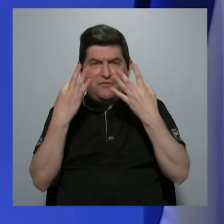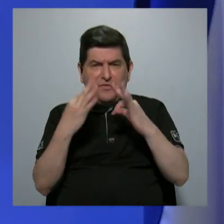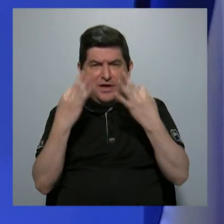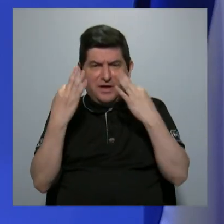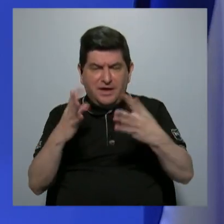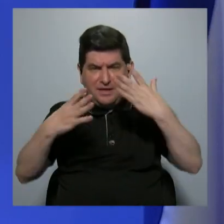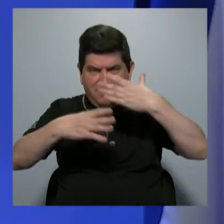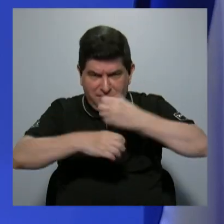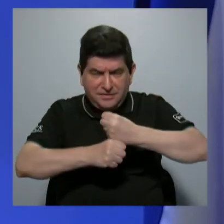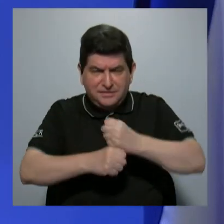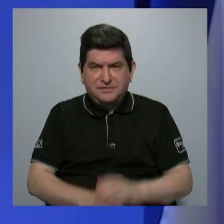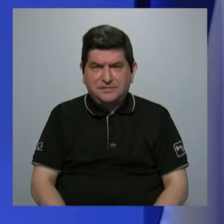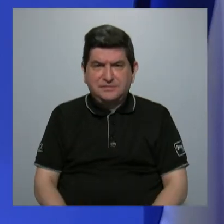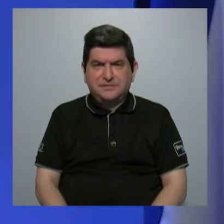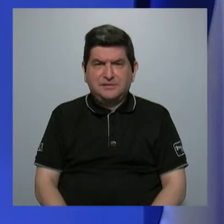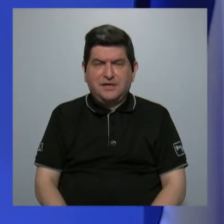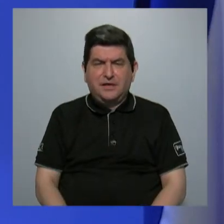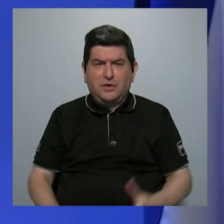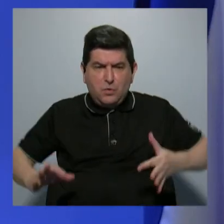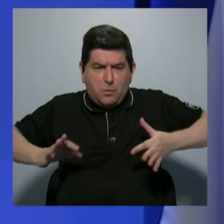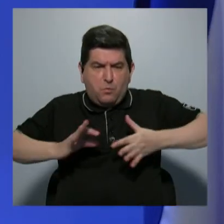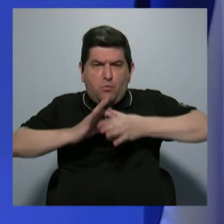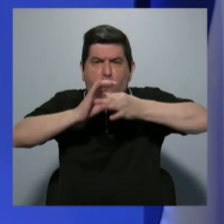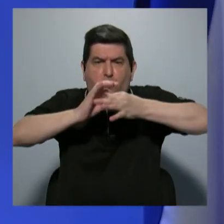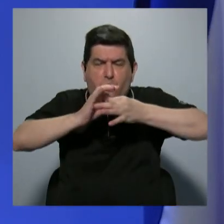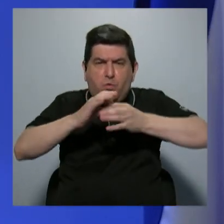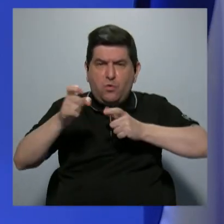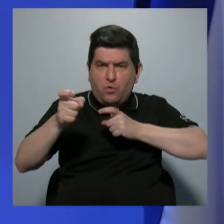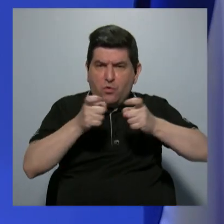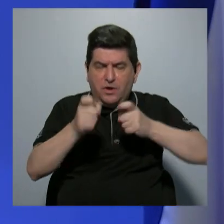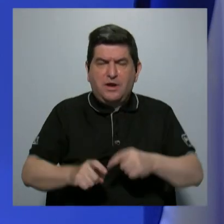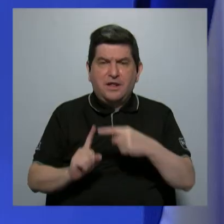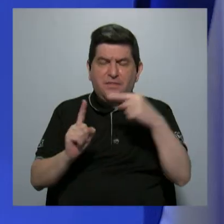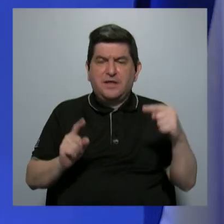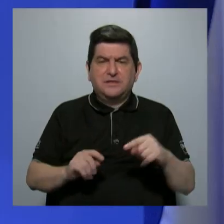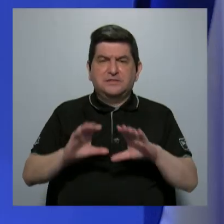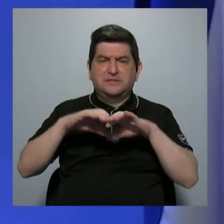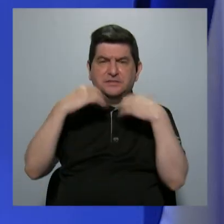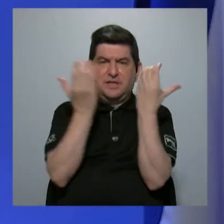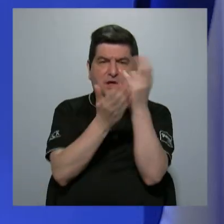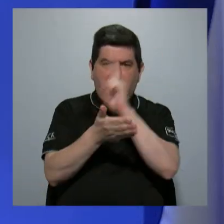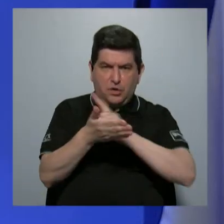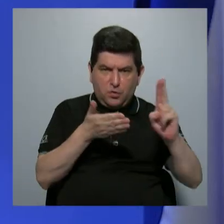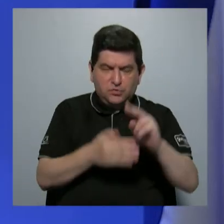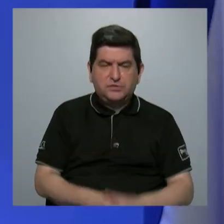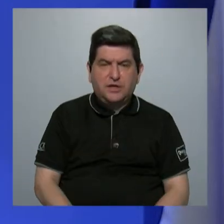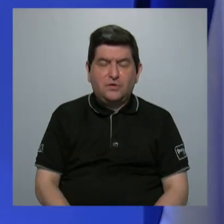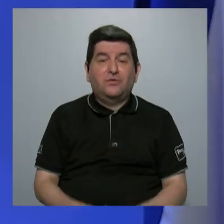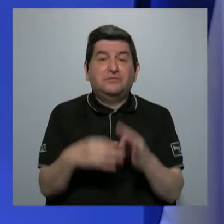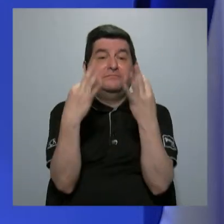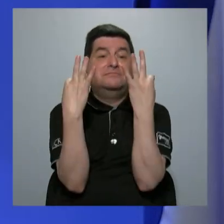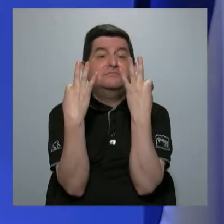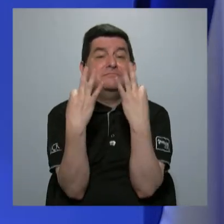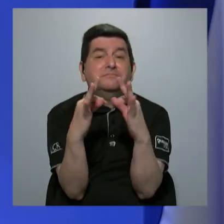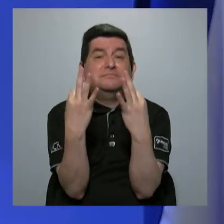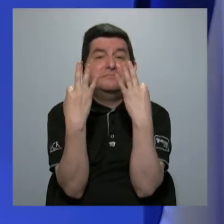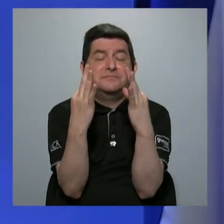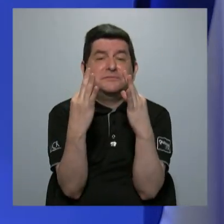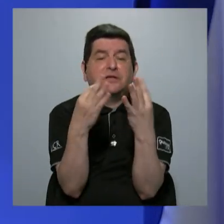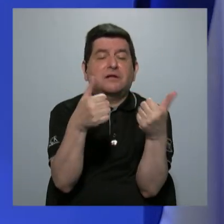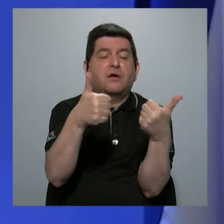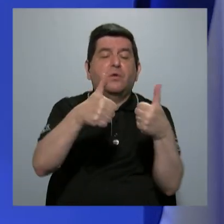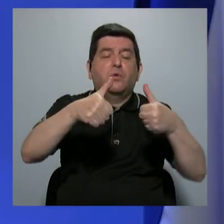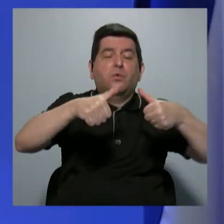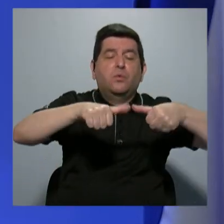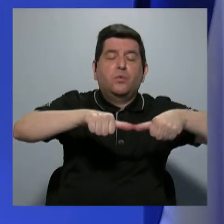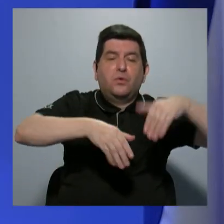hacer, cerrando filas con la administración desde el Consejo Universitario, es procurar conciliar a